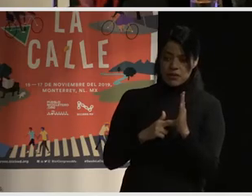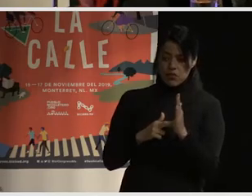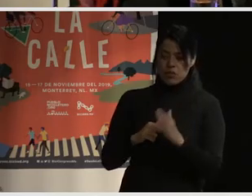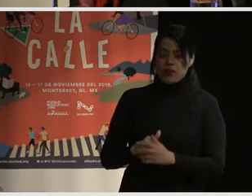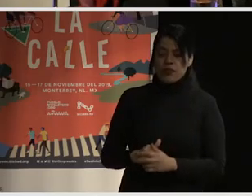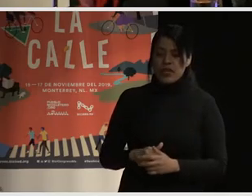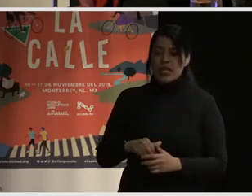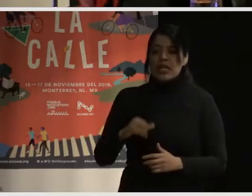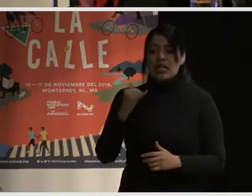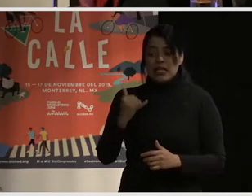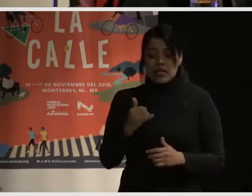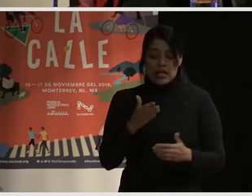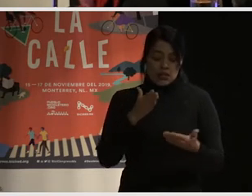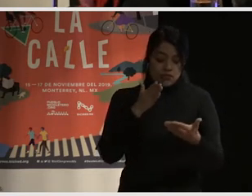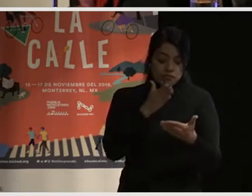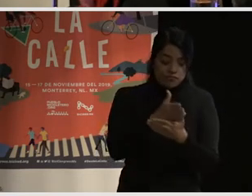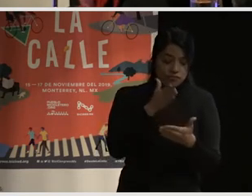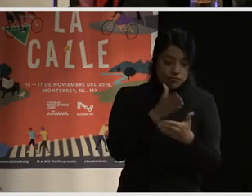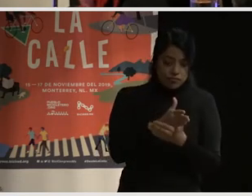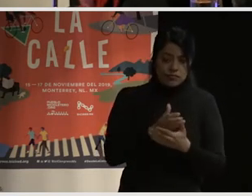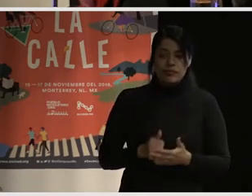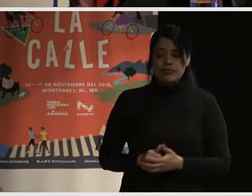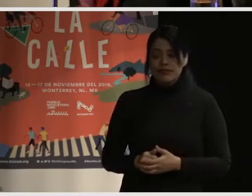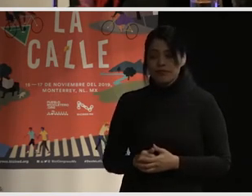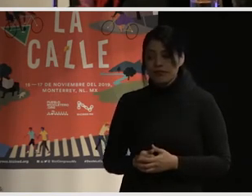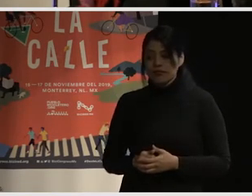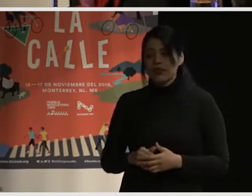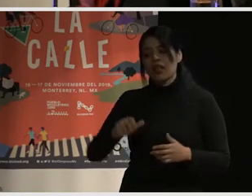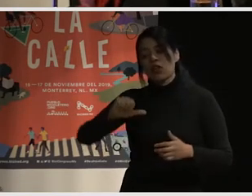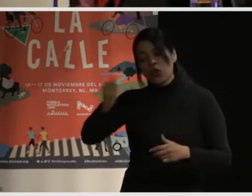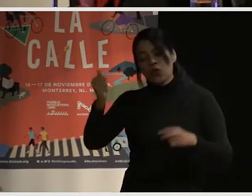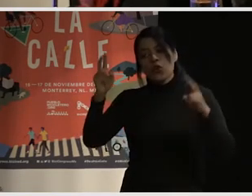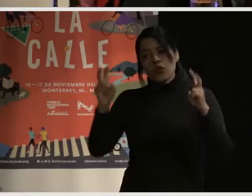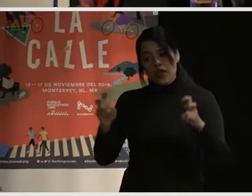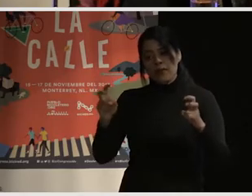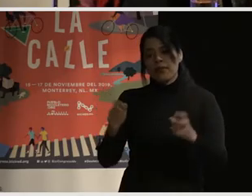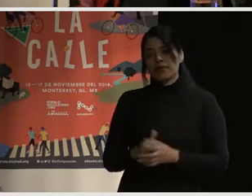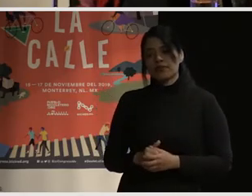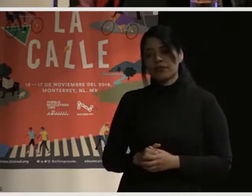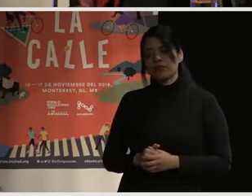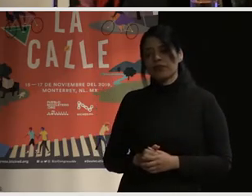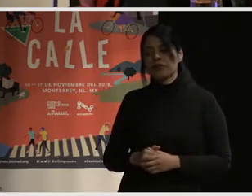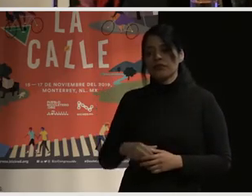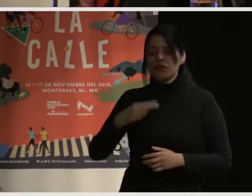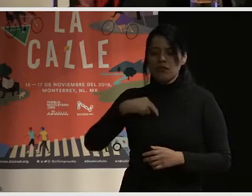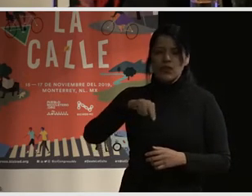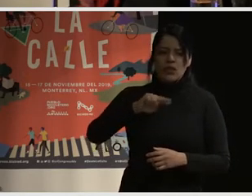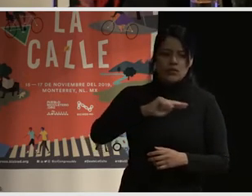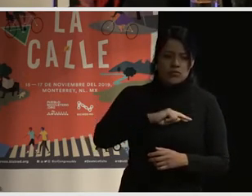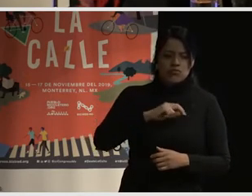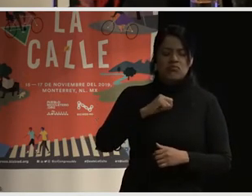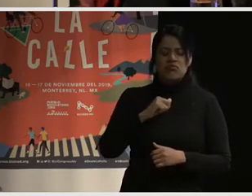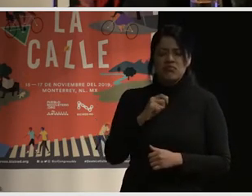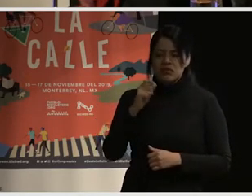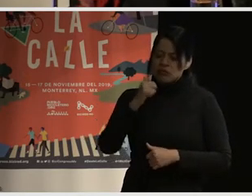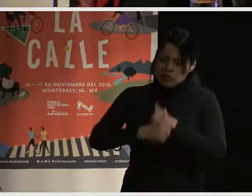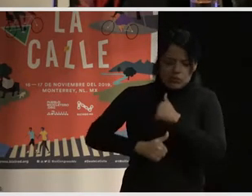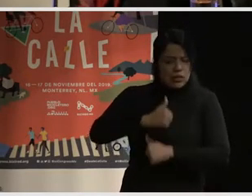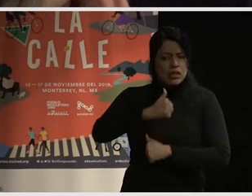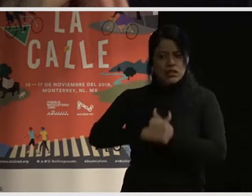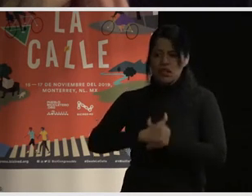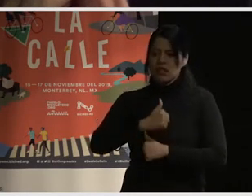accediendo a ellas el otro tema es un tema también que nos hemos enfrentado difícilmente y hemos batallado